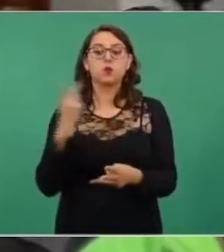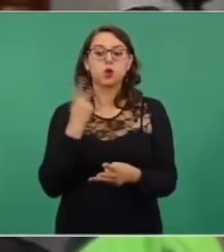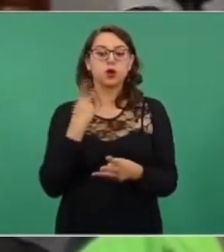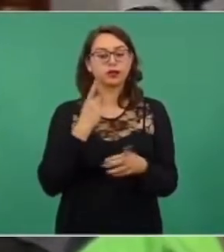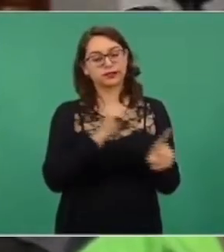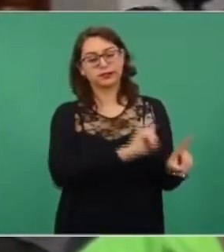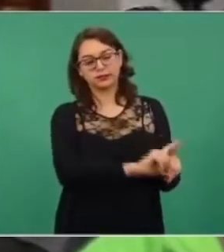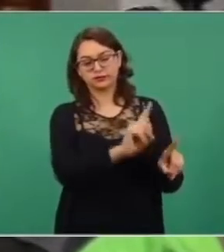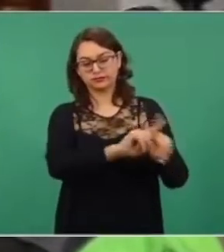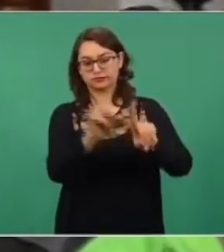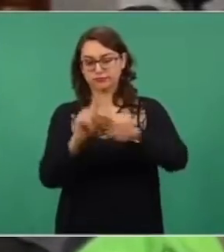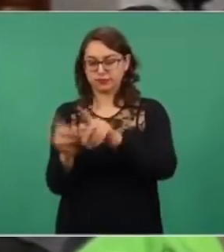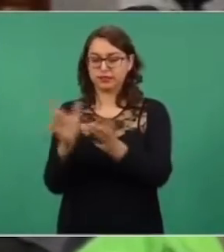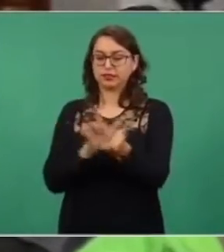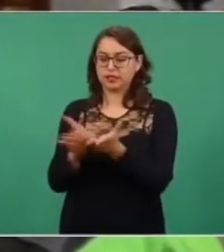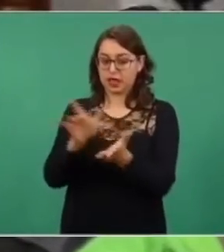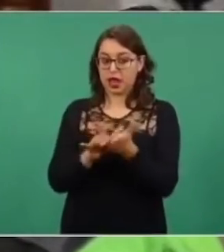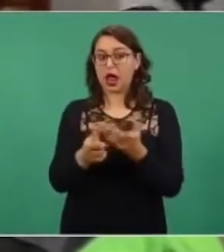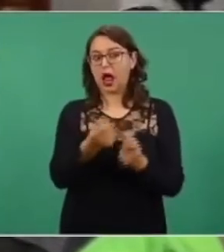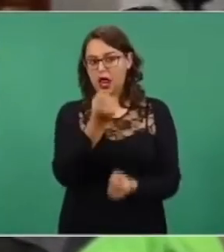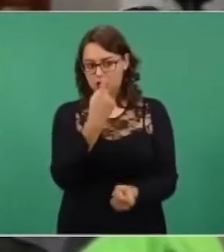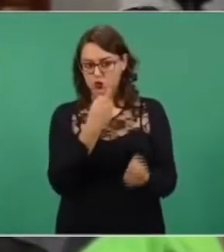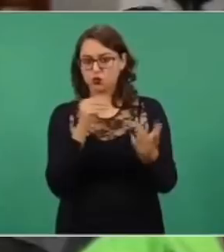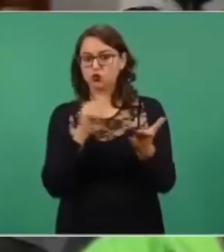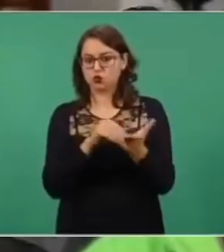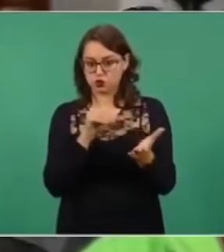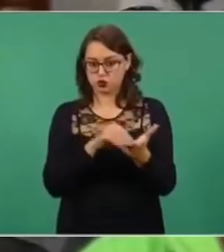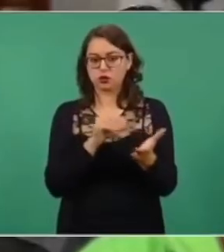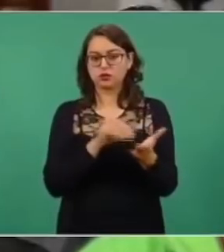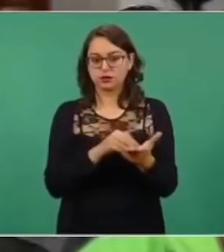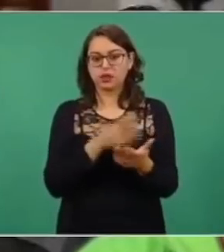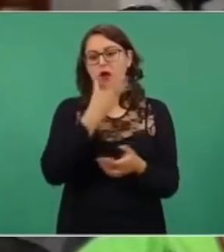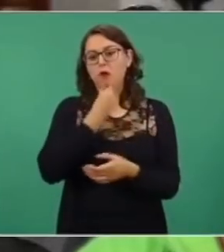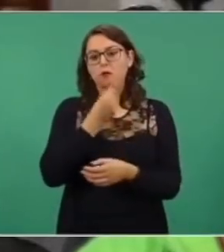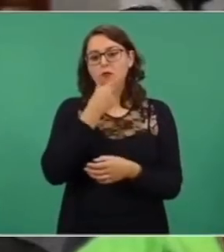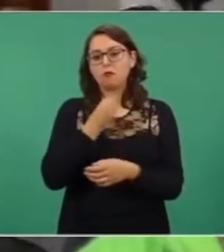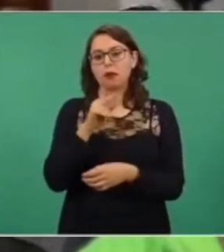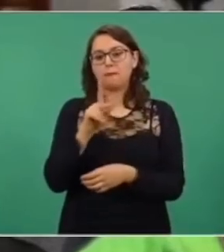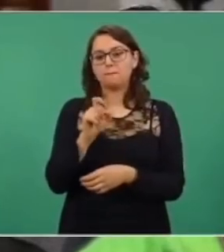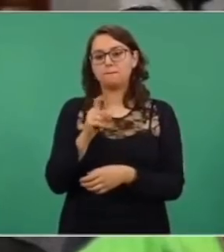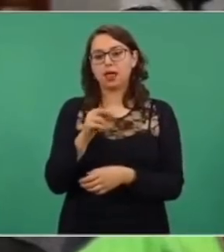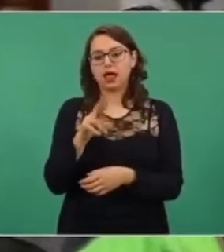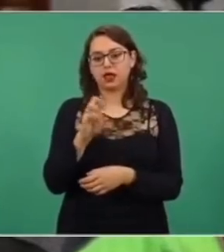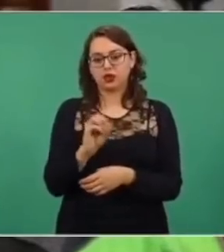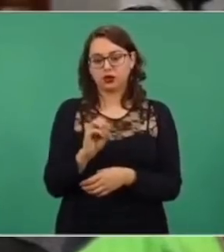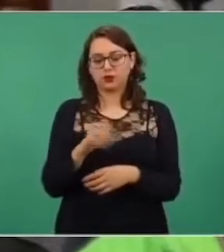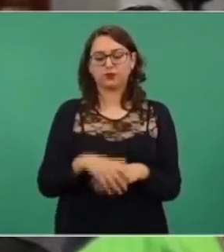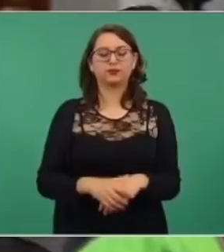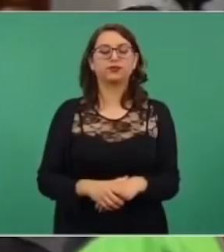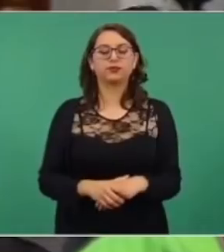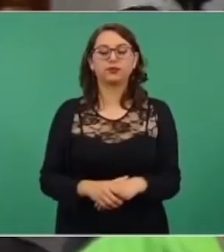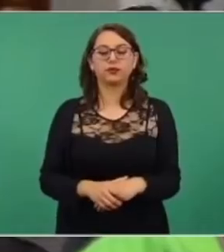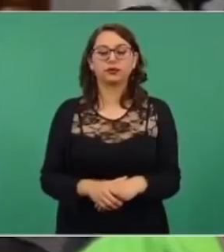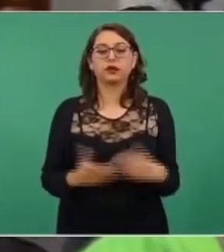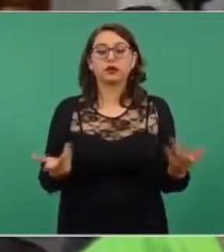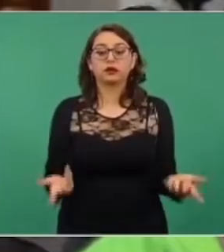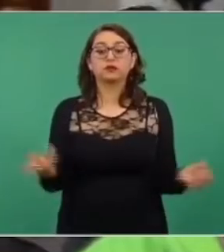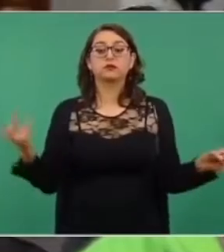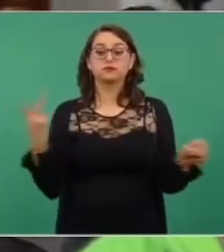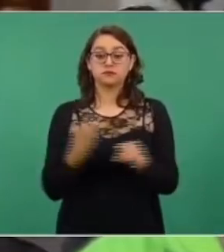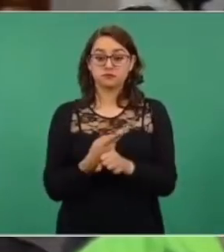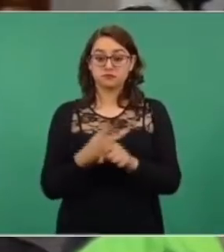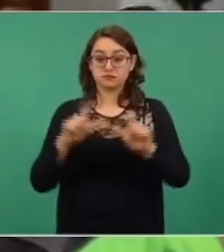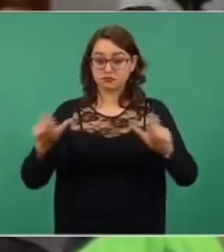que aún persiste de don Pedro Aspe Armella. Con esta segunda bolsa, nuestro mercado